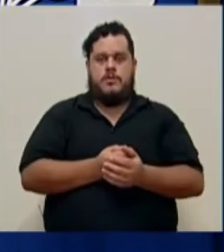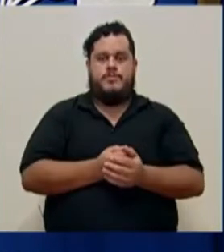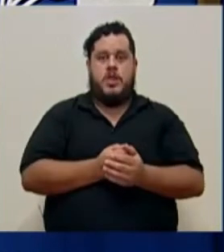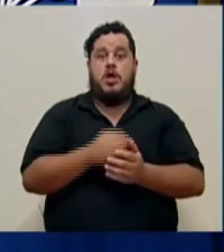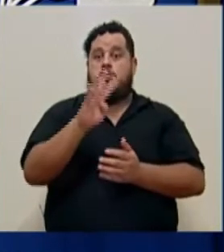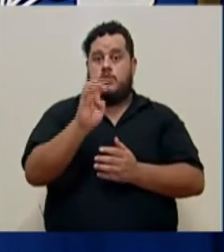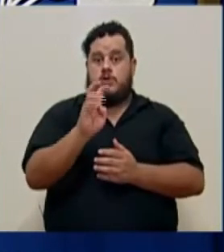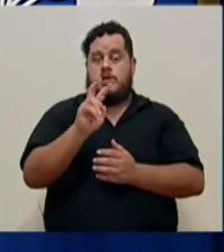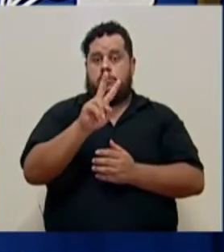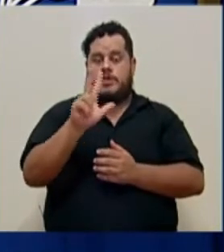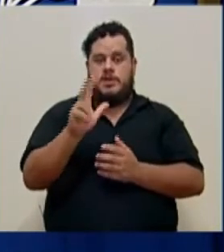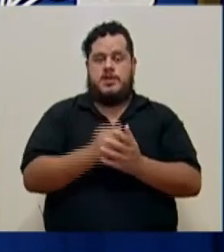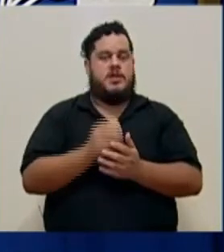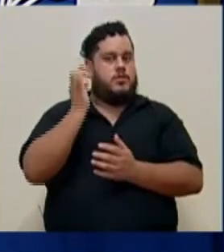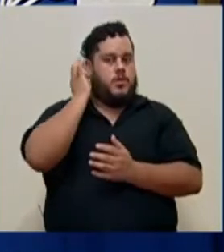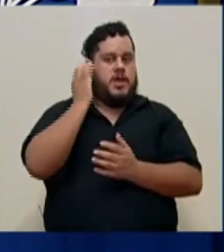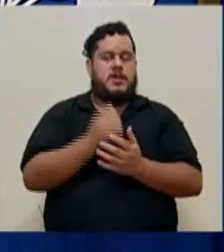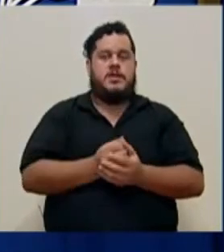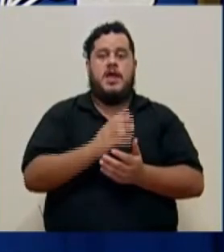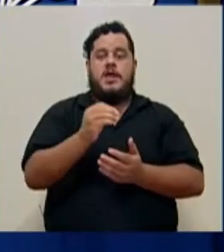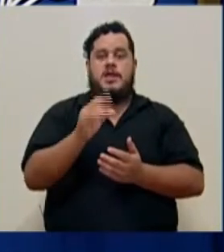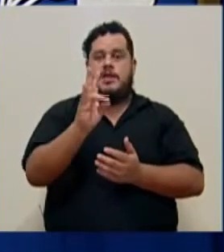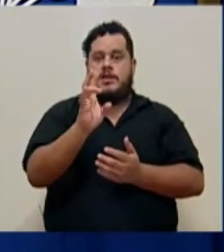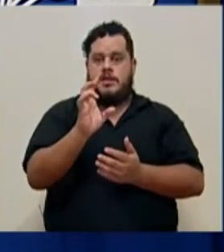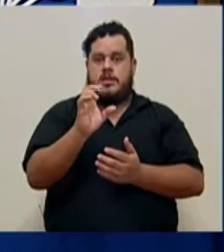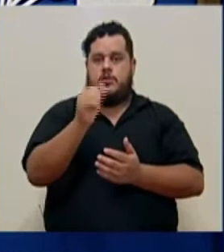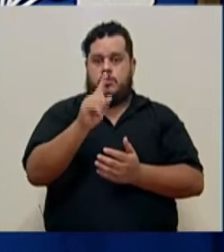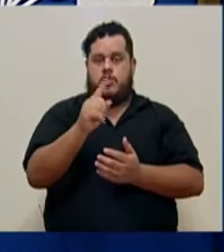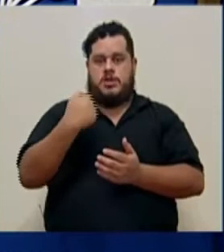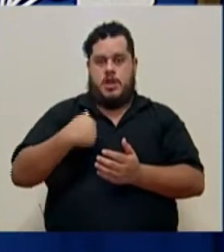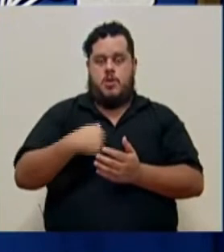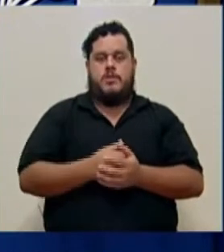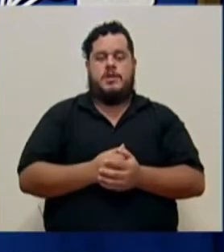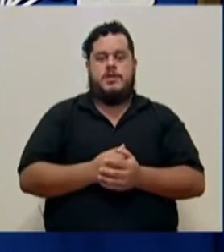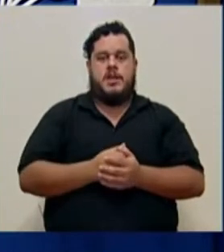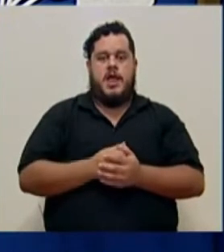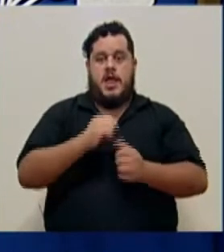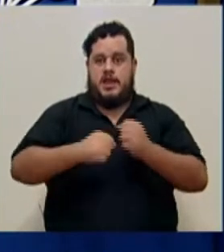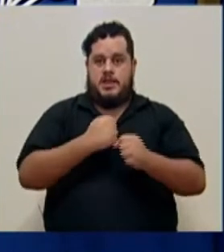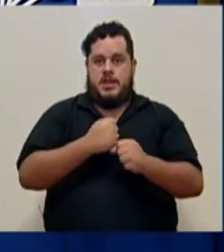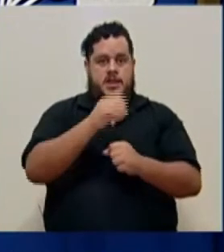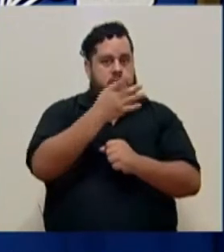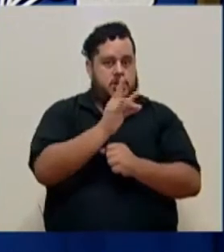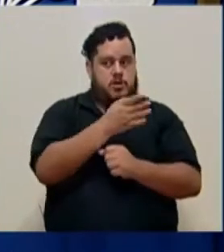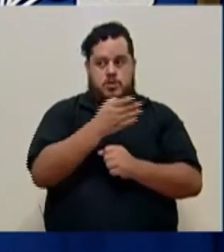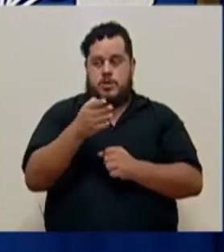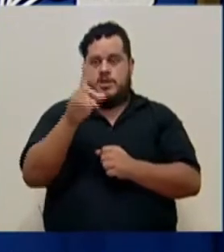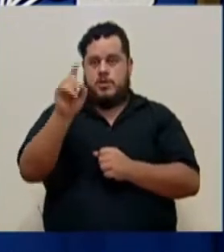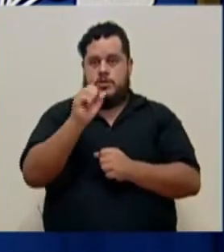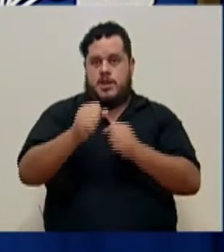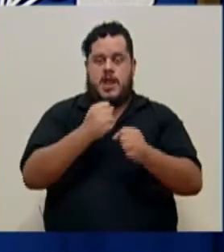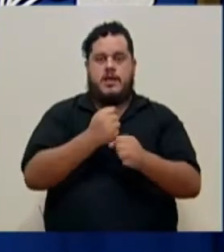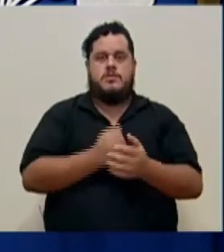Son 423 mujeres y 711 hombres. El rango de edad va desde los 18 hasta los 100